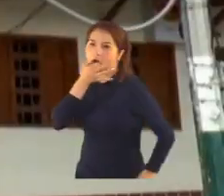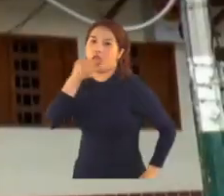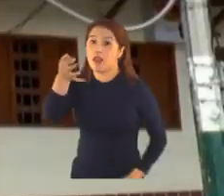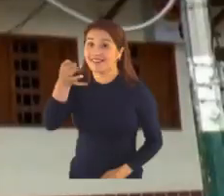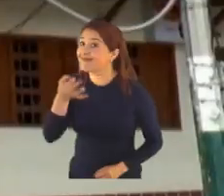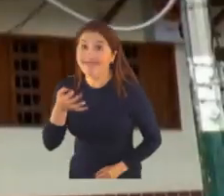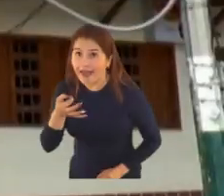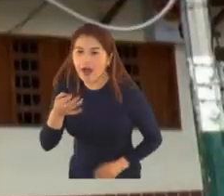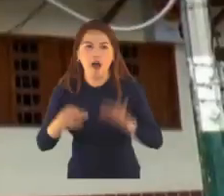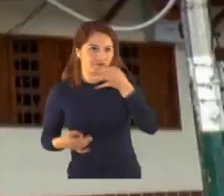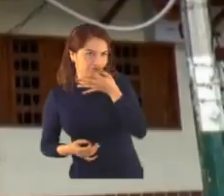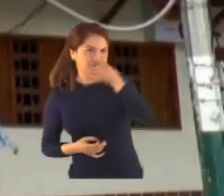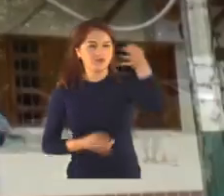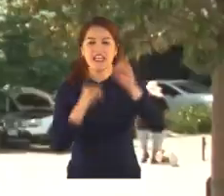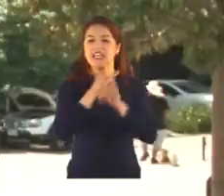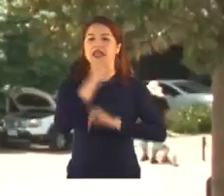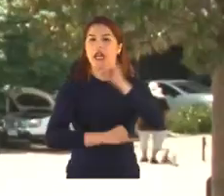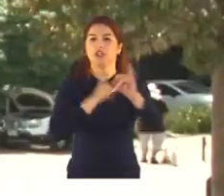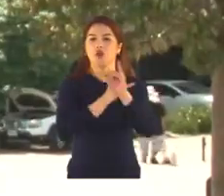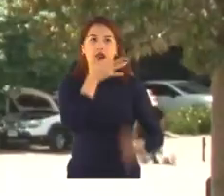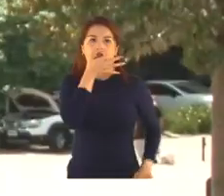Derechos Humanos.